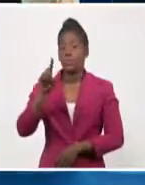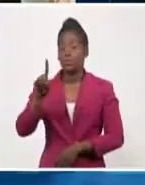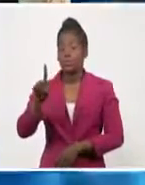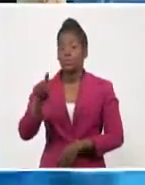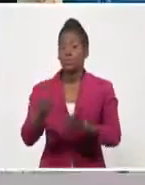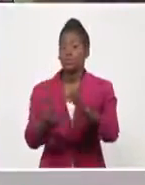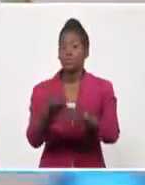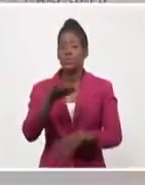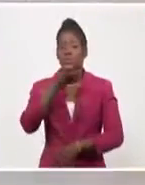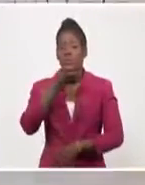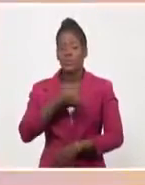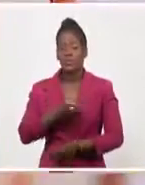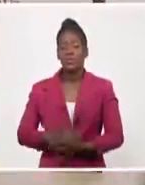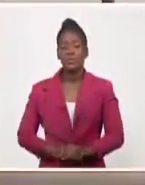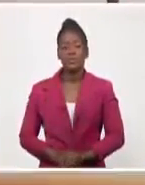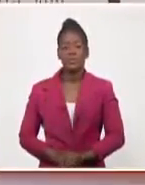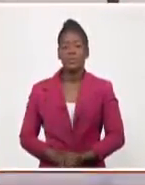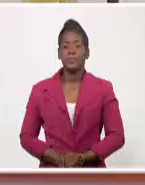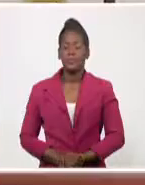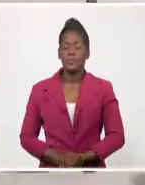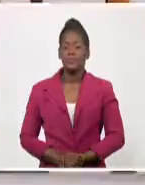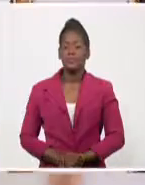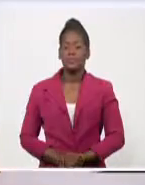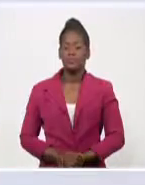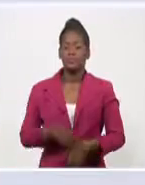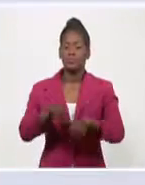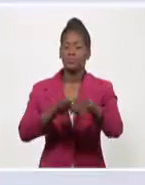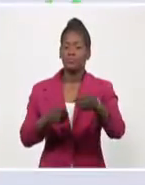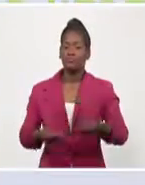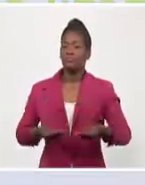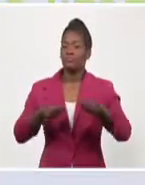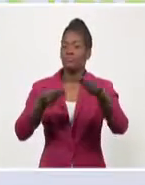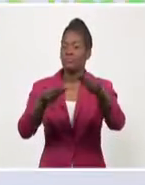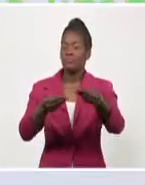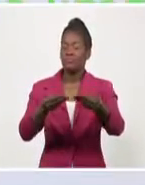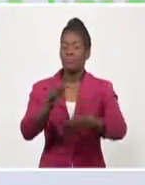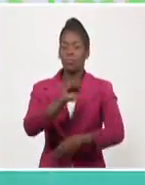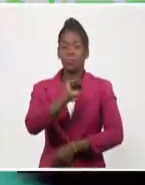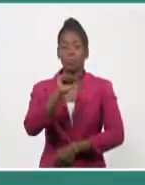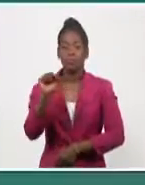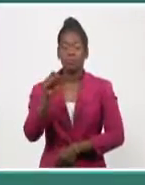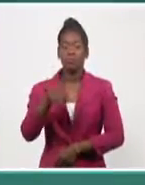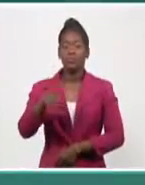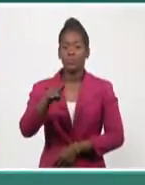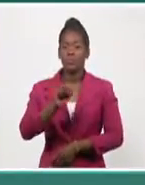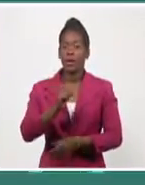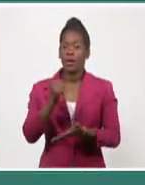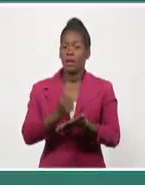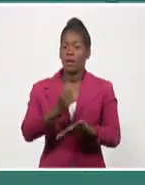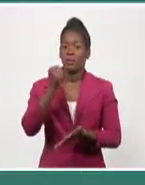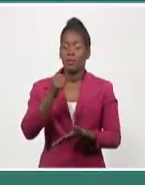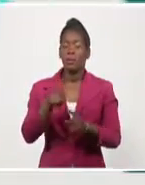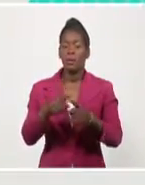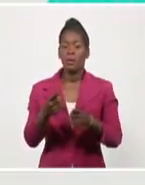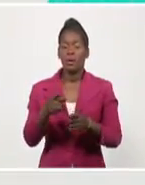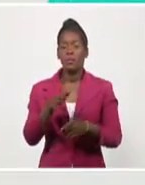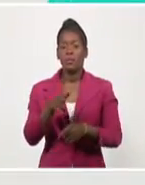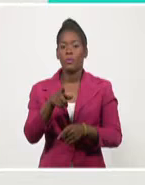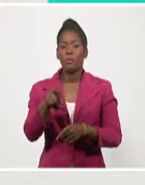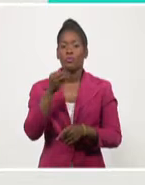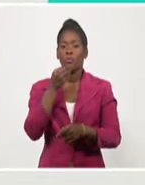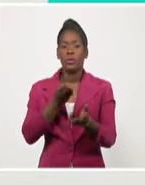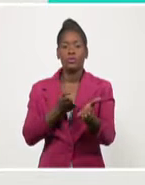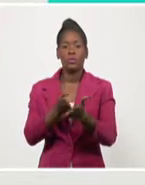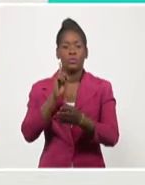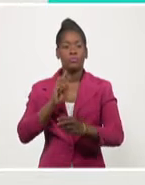ruz obtuvo su acreditación por la agencia mundial antidopaje en septiembre de 2003 y forma parte de la red global